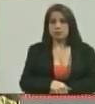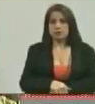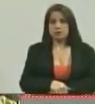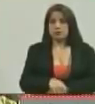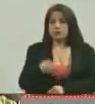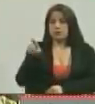que ellos hicieron hoy